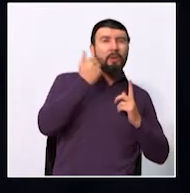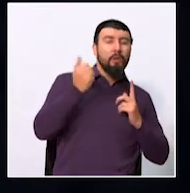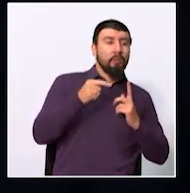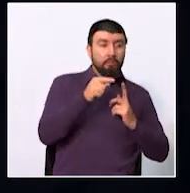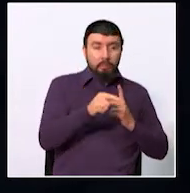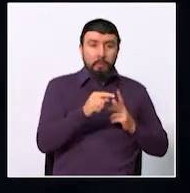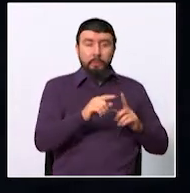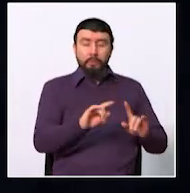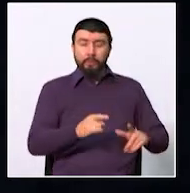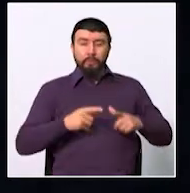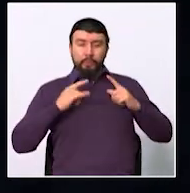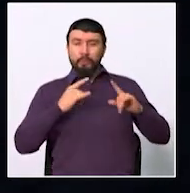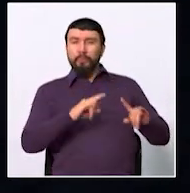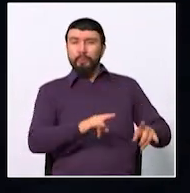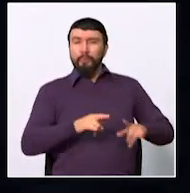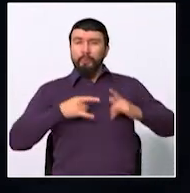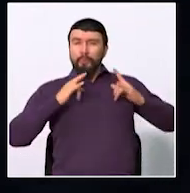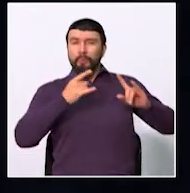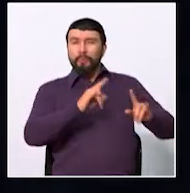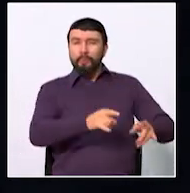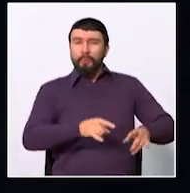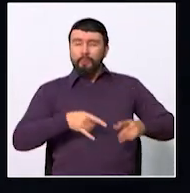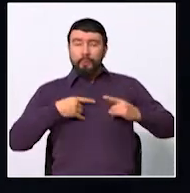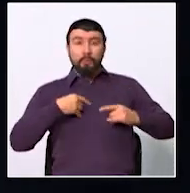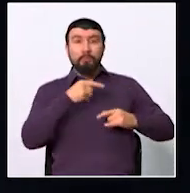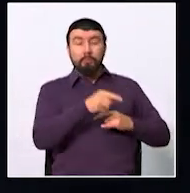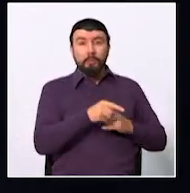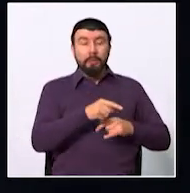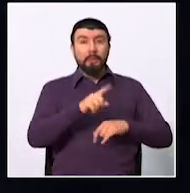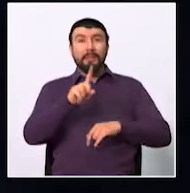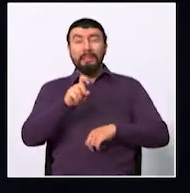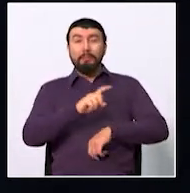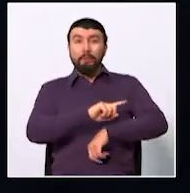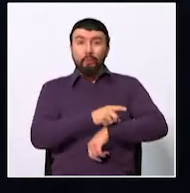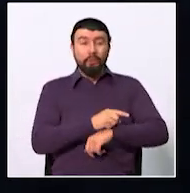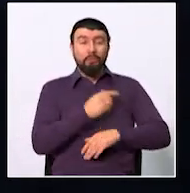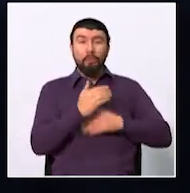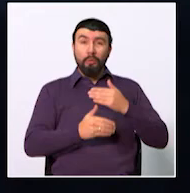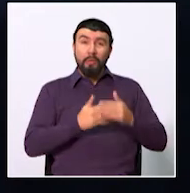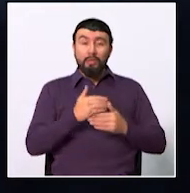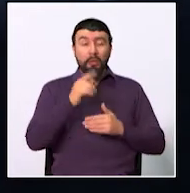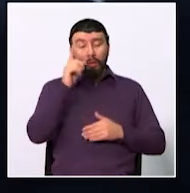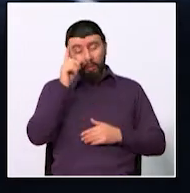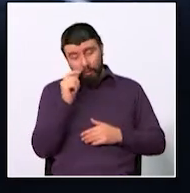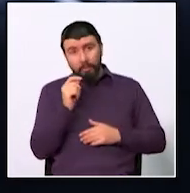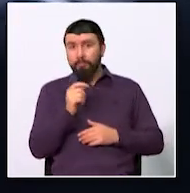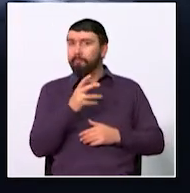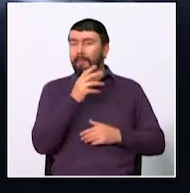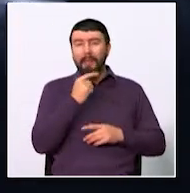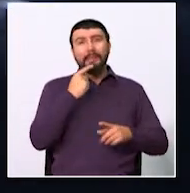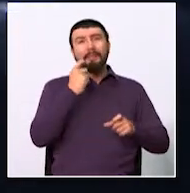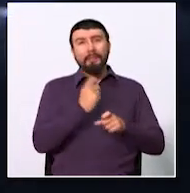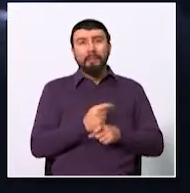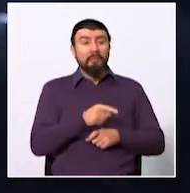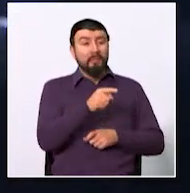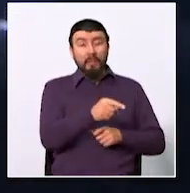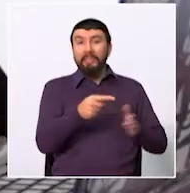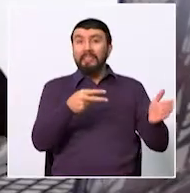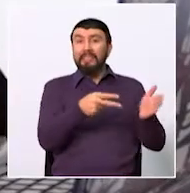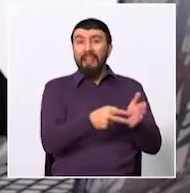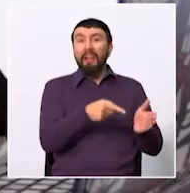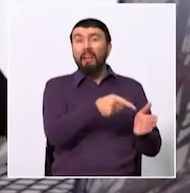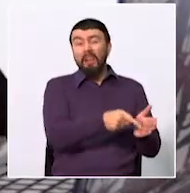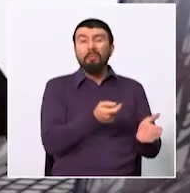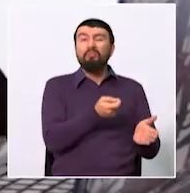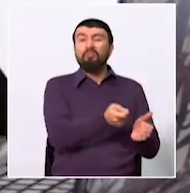del celular causan un retraso de hasta 6 minutos en el proceso de quedarte dormido dejarlo cargando cerca a tu